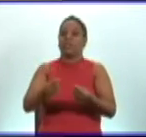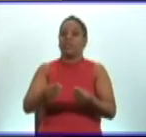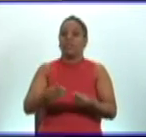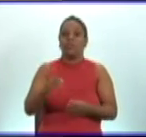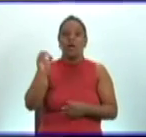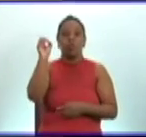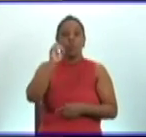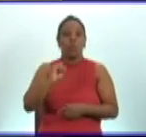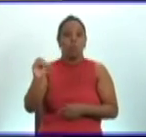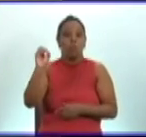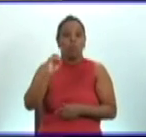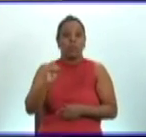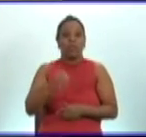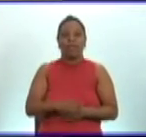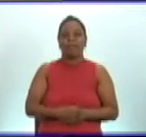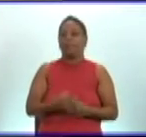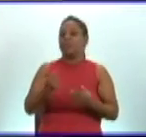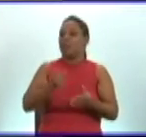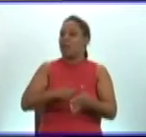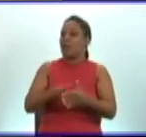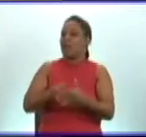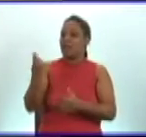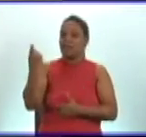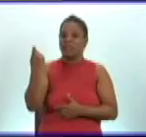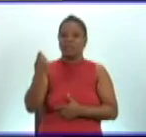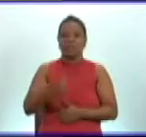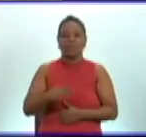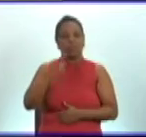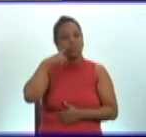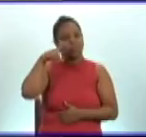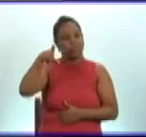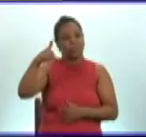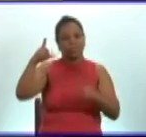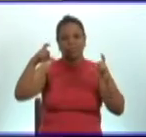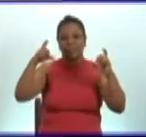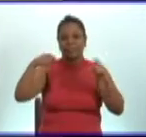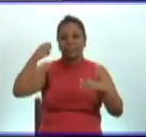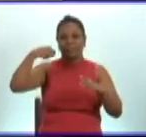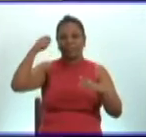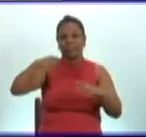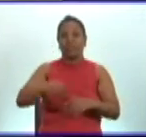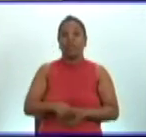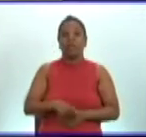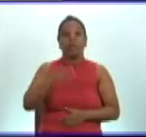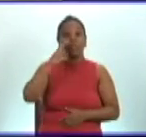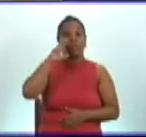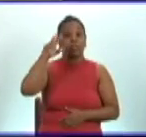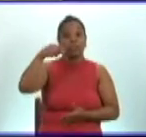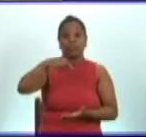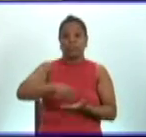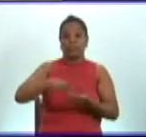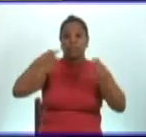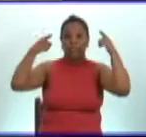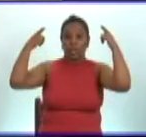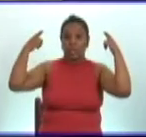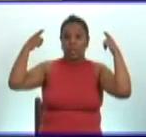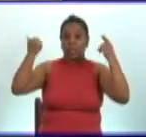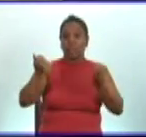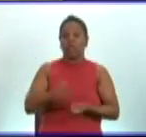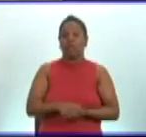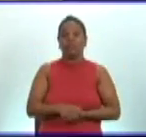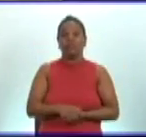región oriental que era la Guerra de los 10 años. Observemos estas imágenes, tengamos en cuenta la posición del capitán Capdevila, pero